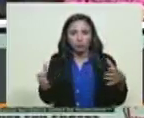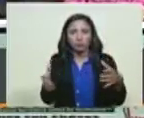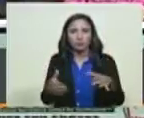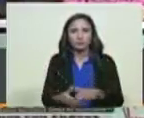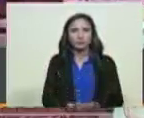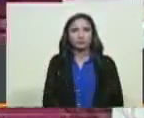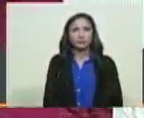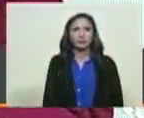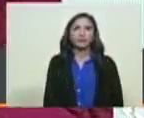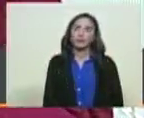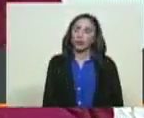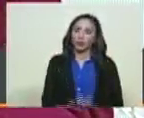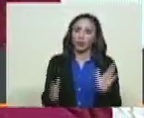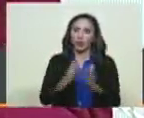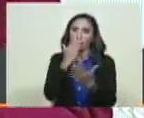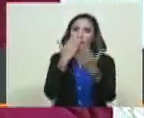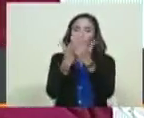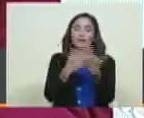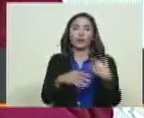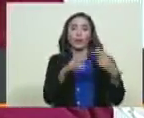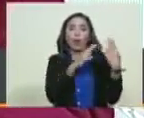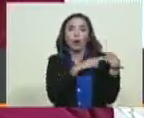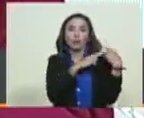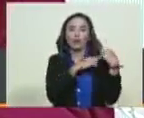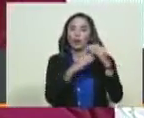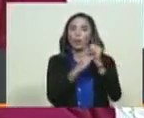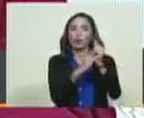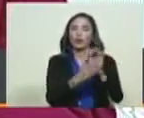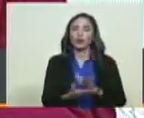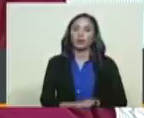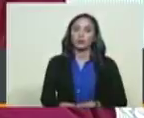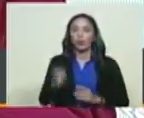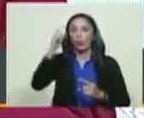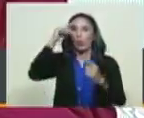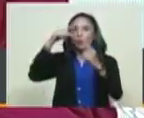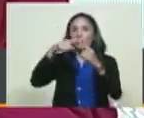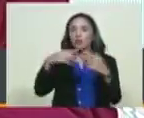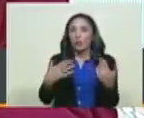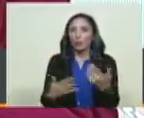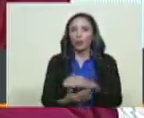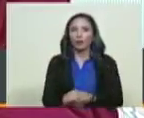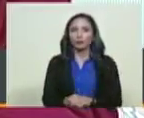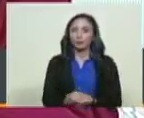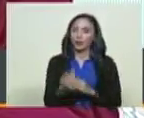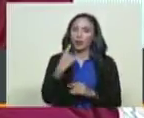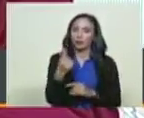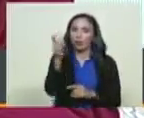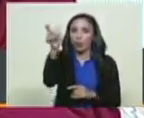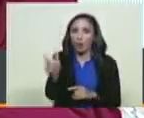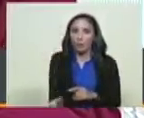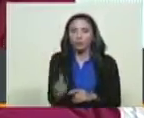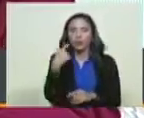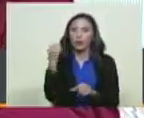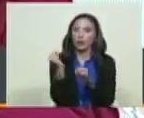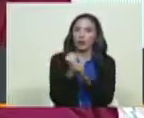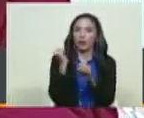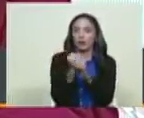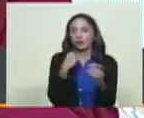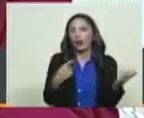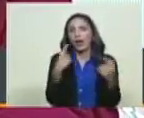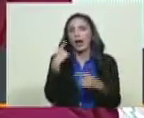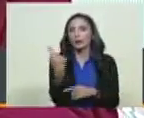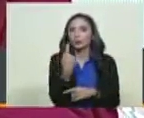y tú te pones al frente hasta que logremos conseguir a alguien que se dedique sólo a esta tarea